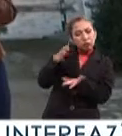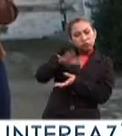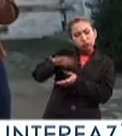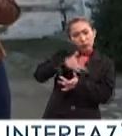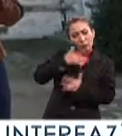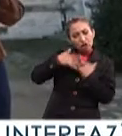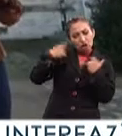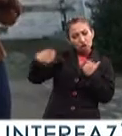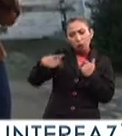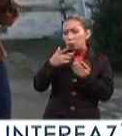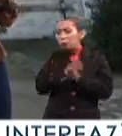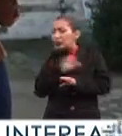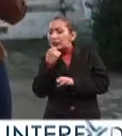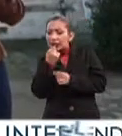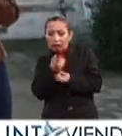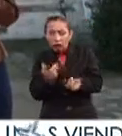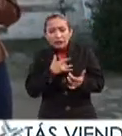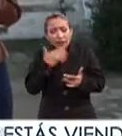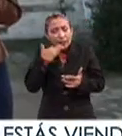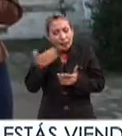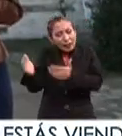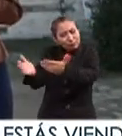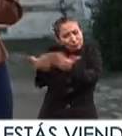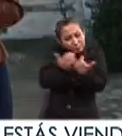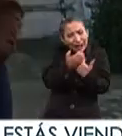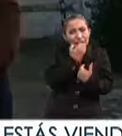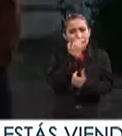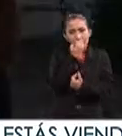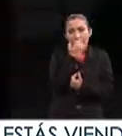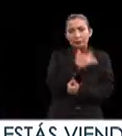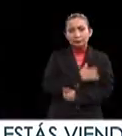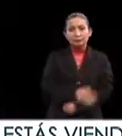aspecto emocional, porque los niños se sientan acogidos en la escuela.